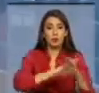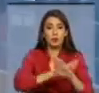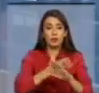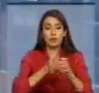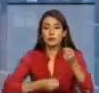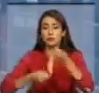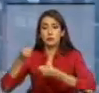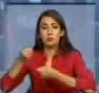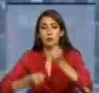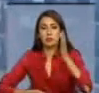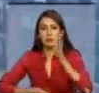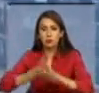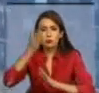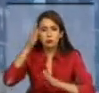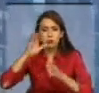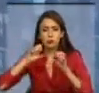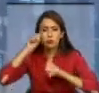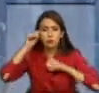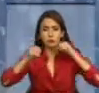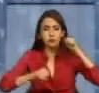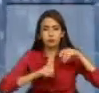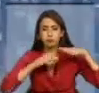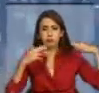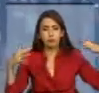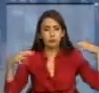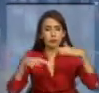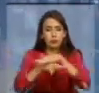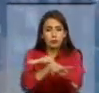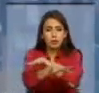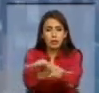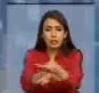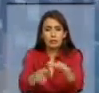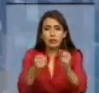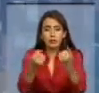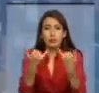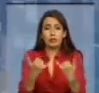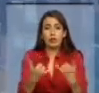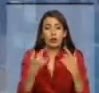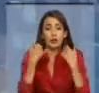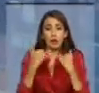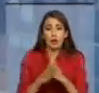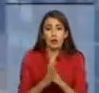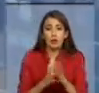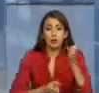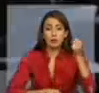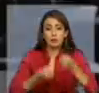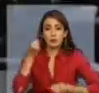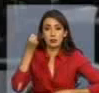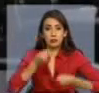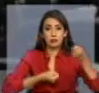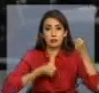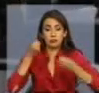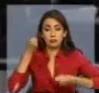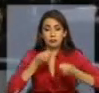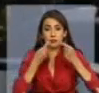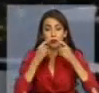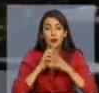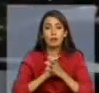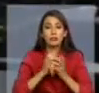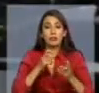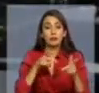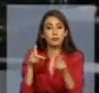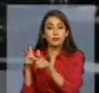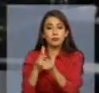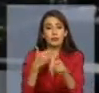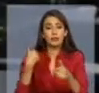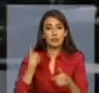a lo largo de 1 kilómetro a ciclistas y peatones en Manhattan. Los agentes dijeron que en su vehículo se encontraron armas de fuego y cuchillo, por lo que se presume que el atentado